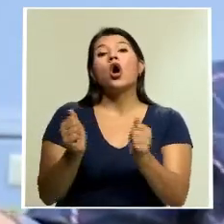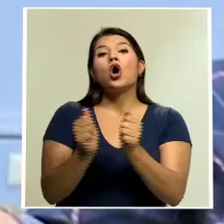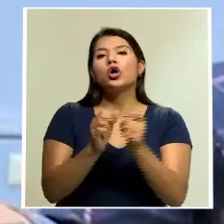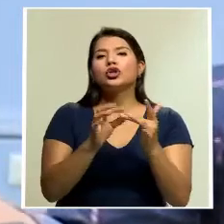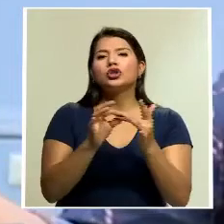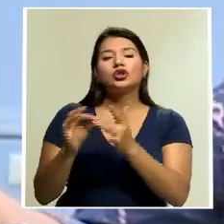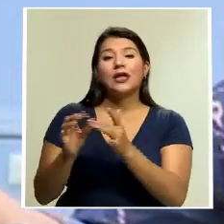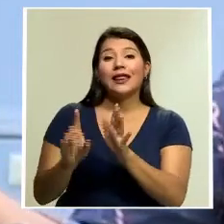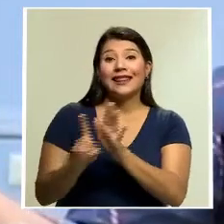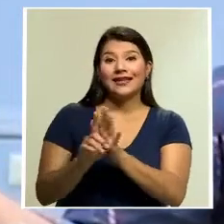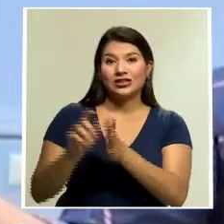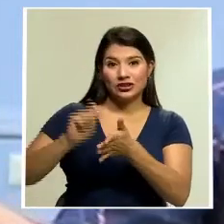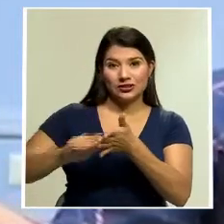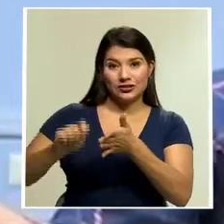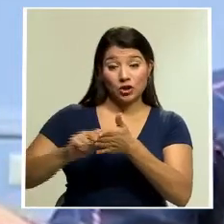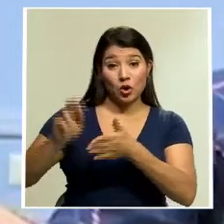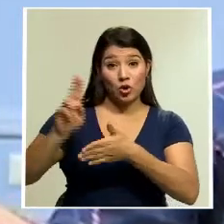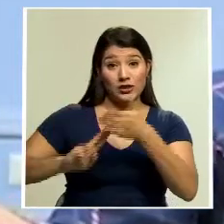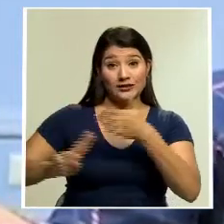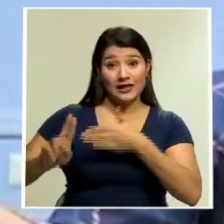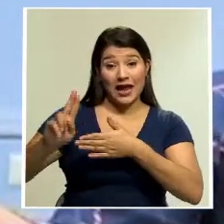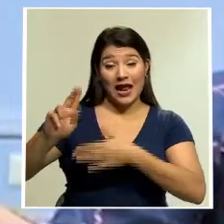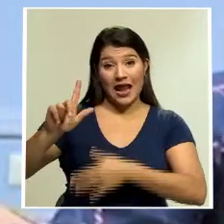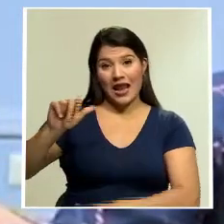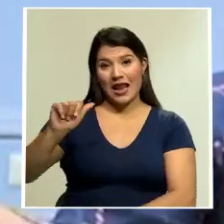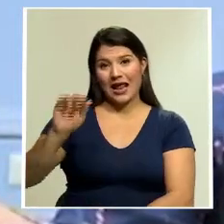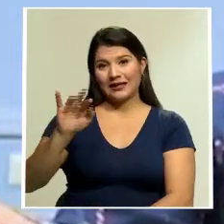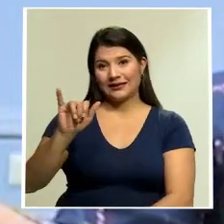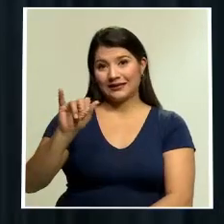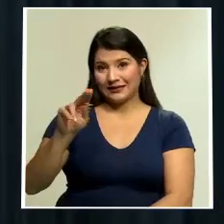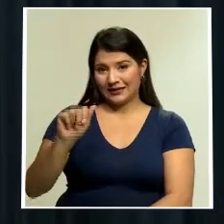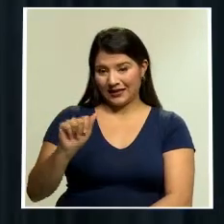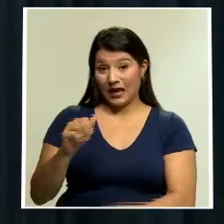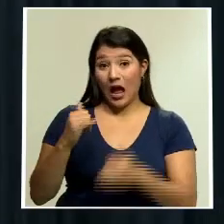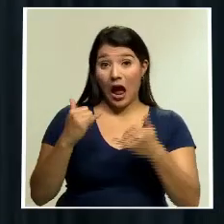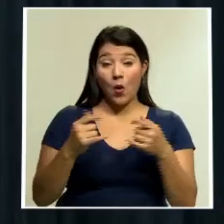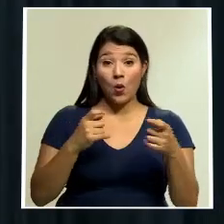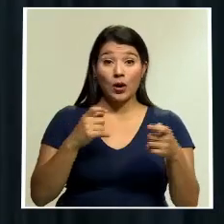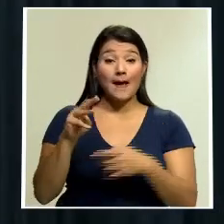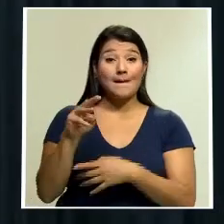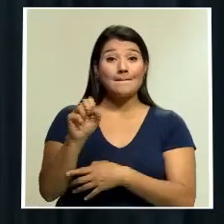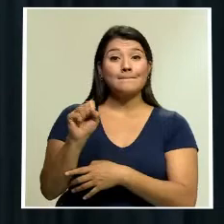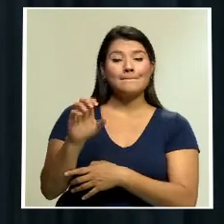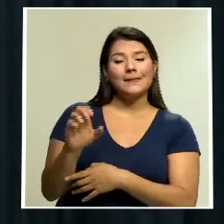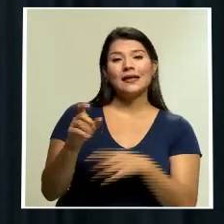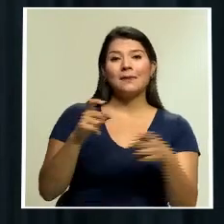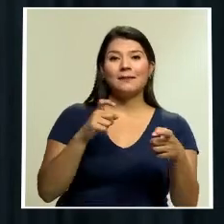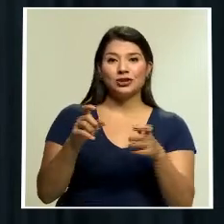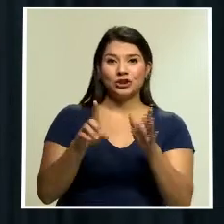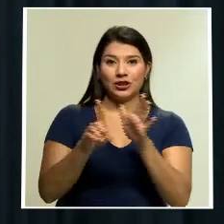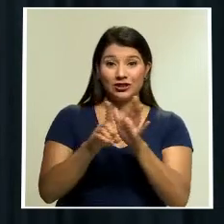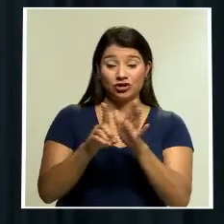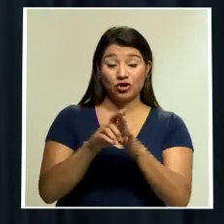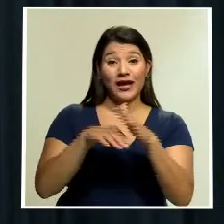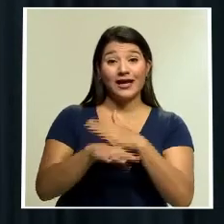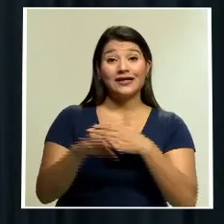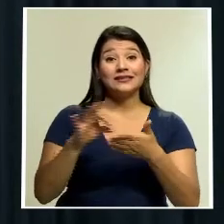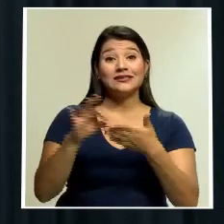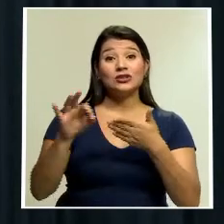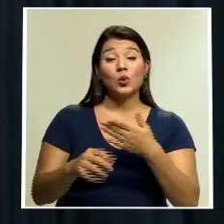en la Universidad Latina. Posteriormente obtuvo una maestría en Administración y Derecho Empresarial en la Escuela Libre de